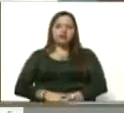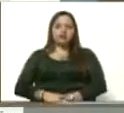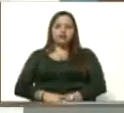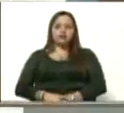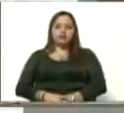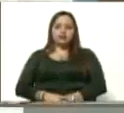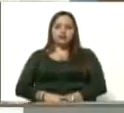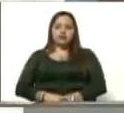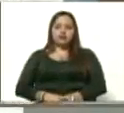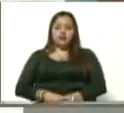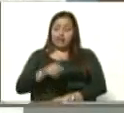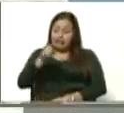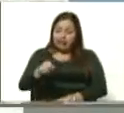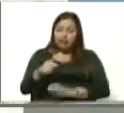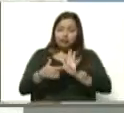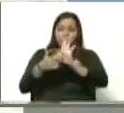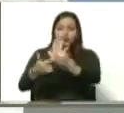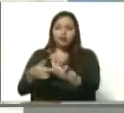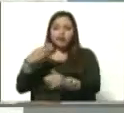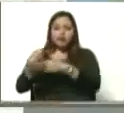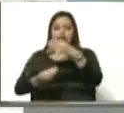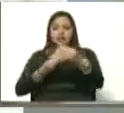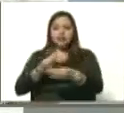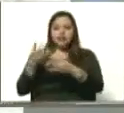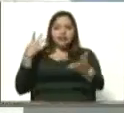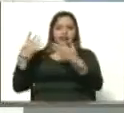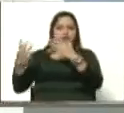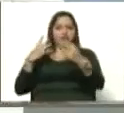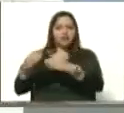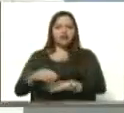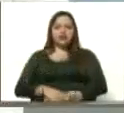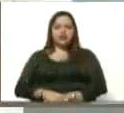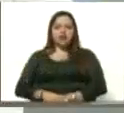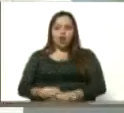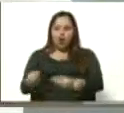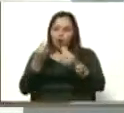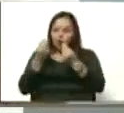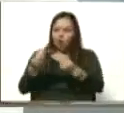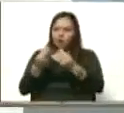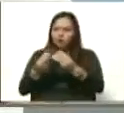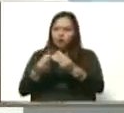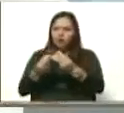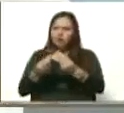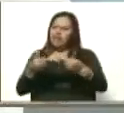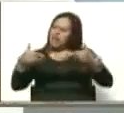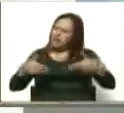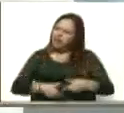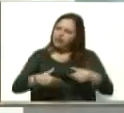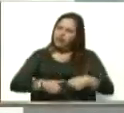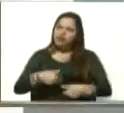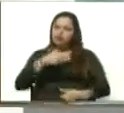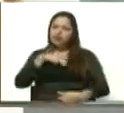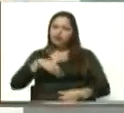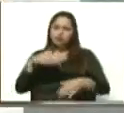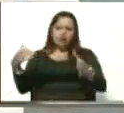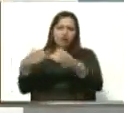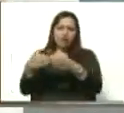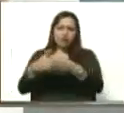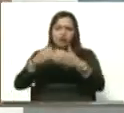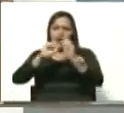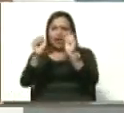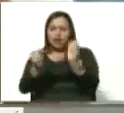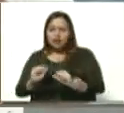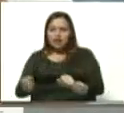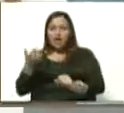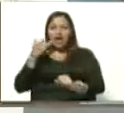través de este ejemplo que estamos dando con nuestro festival, como desde la lucha de nuestros sectores artísticos,